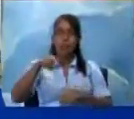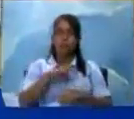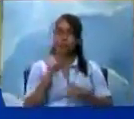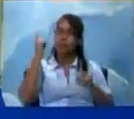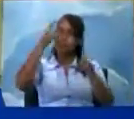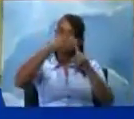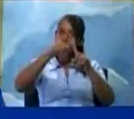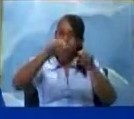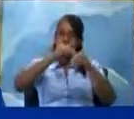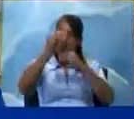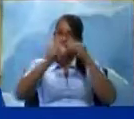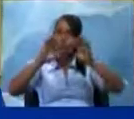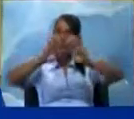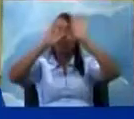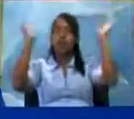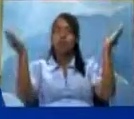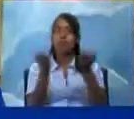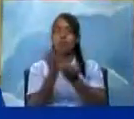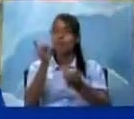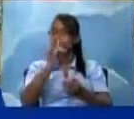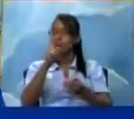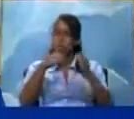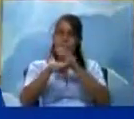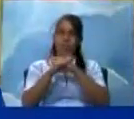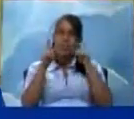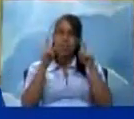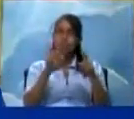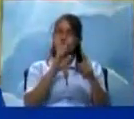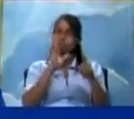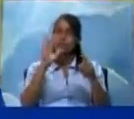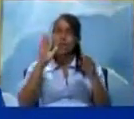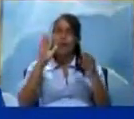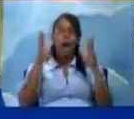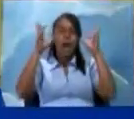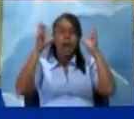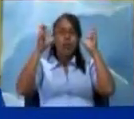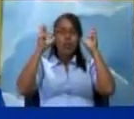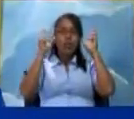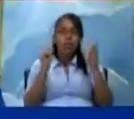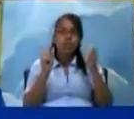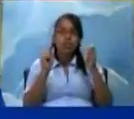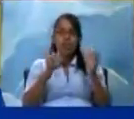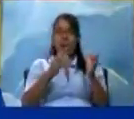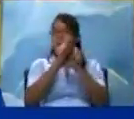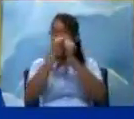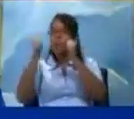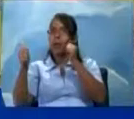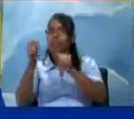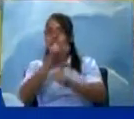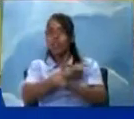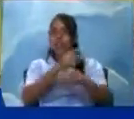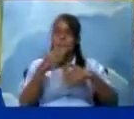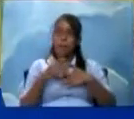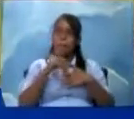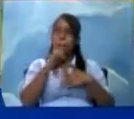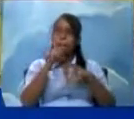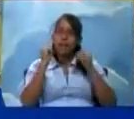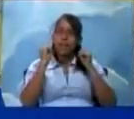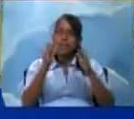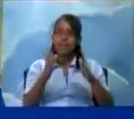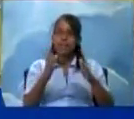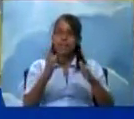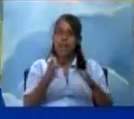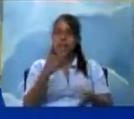desde la fundación del mundo. Que no vaya usted a escuchar, apartaos de mí, malditos,